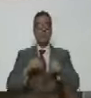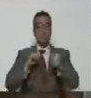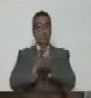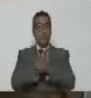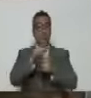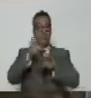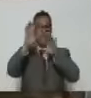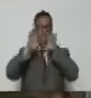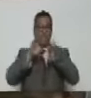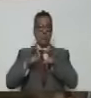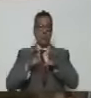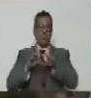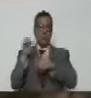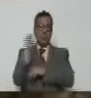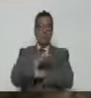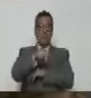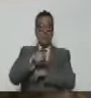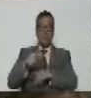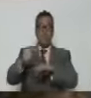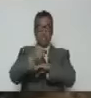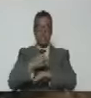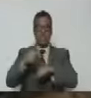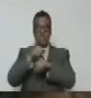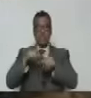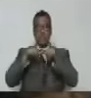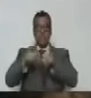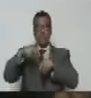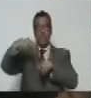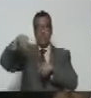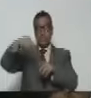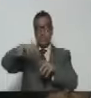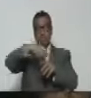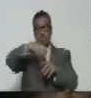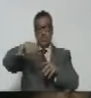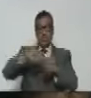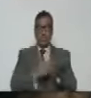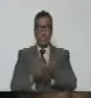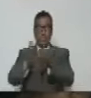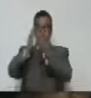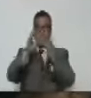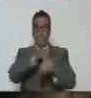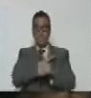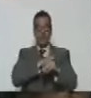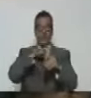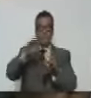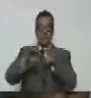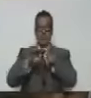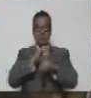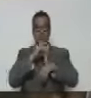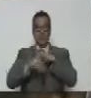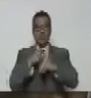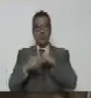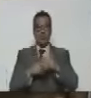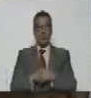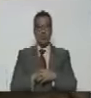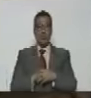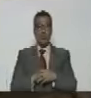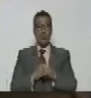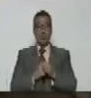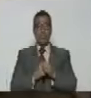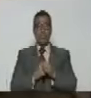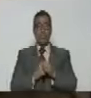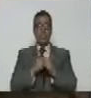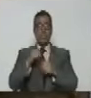agresiones a países para derrocar gobiernos, instalar títeres al servicio de sus intereses, se aplican